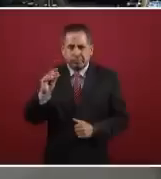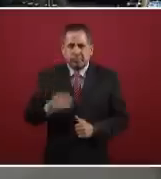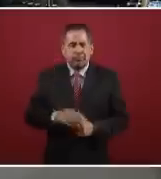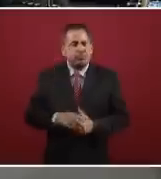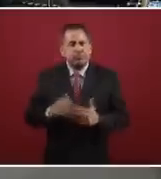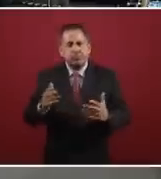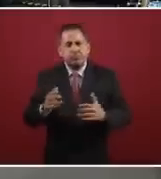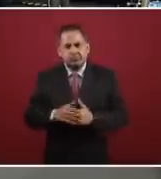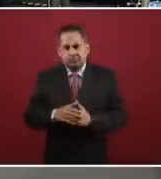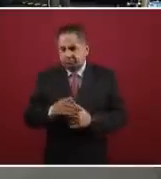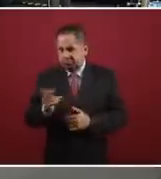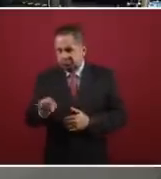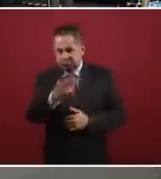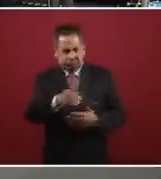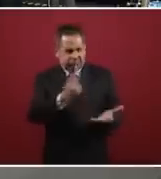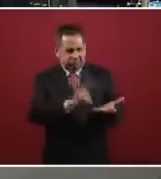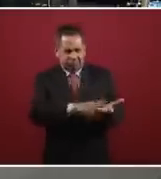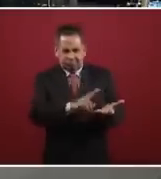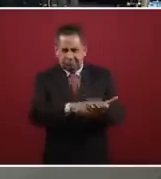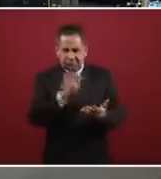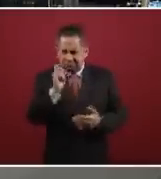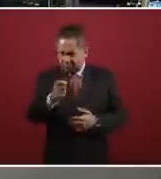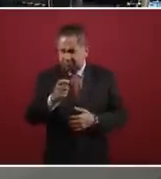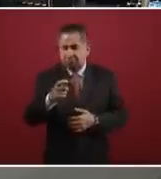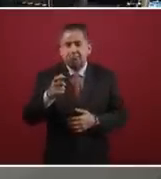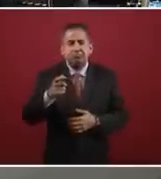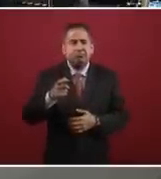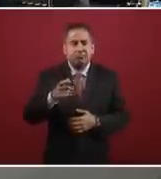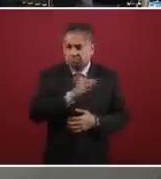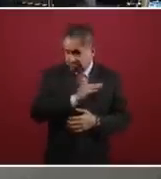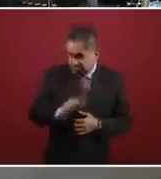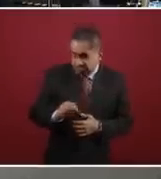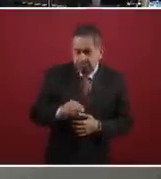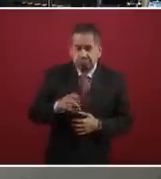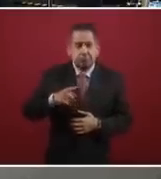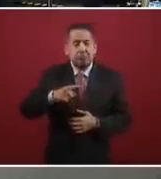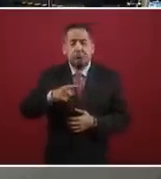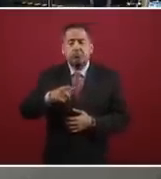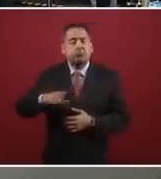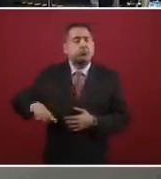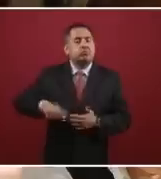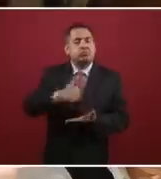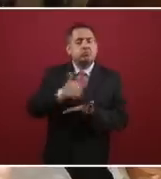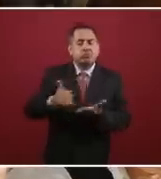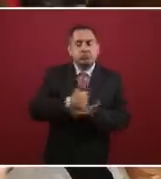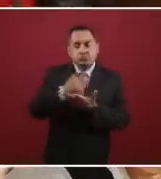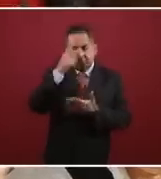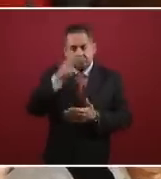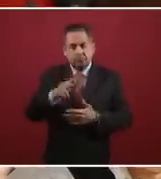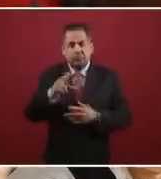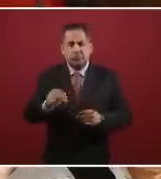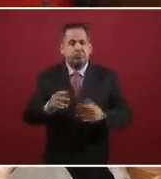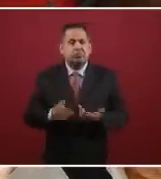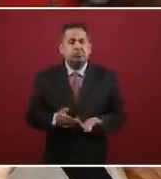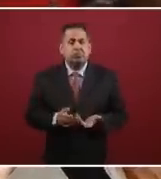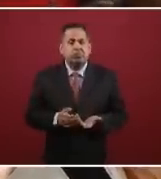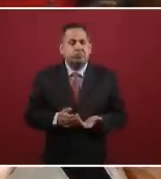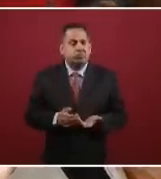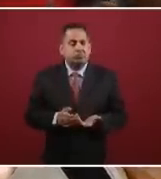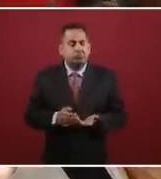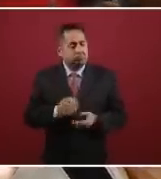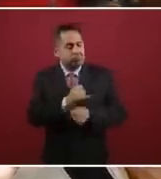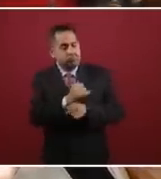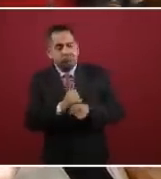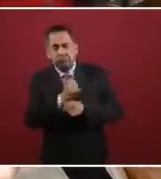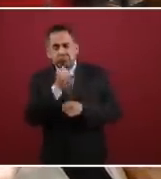Entonces, ¿es válido que el gobierno capitalino pueda no vaya a dar el